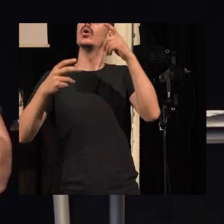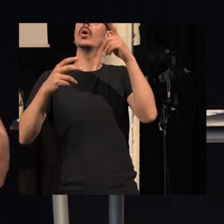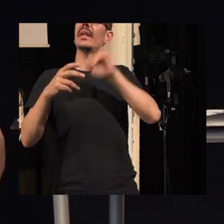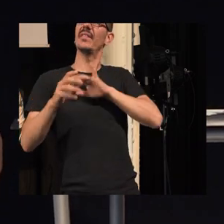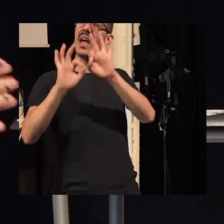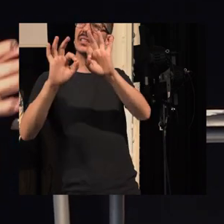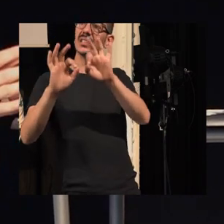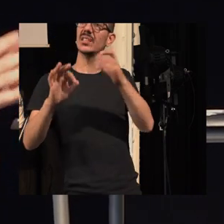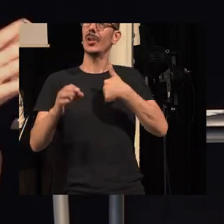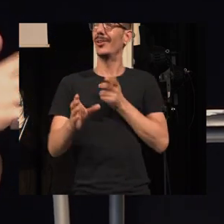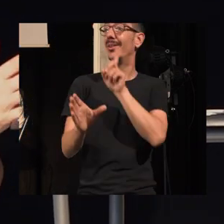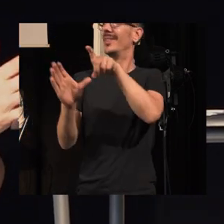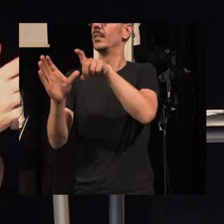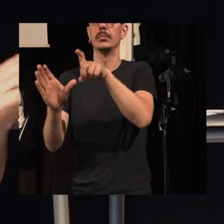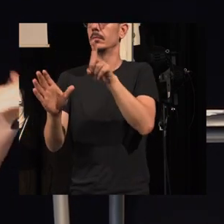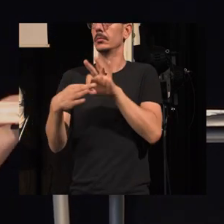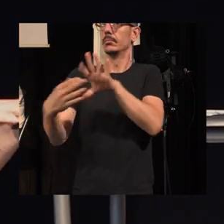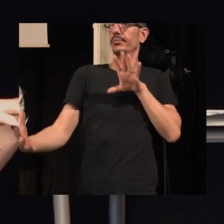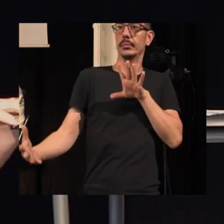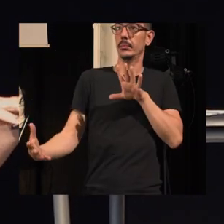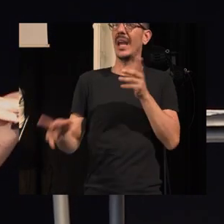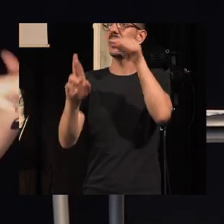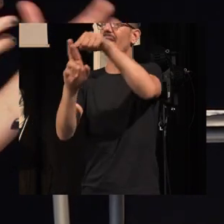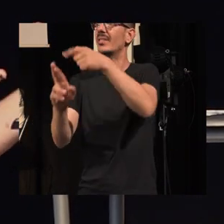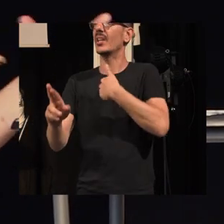el referente al cual hay que pertenecer